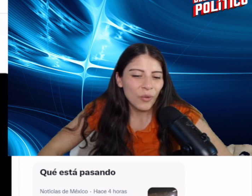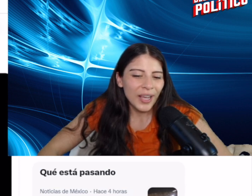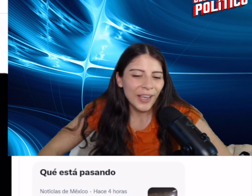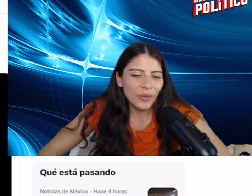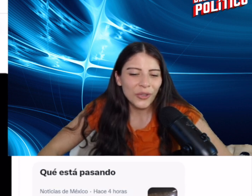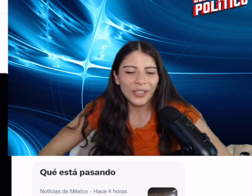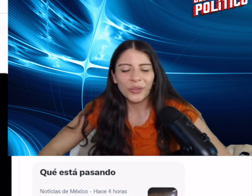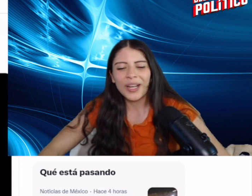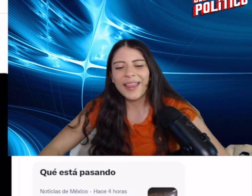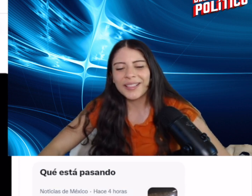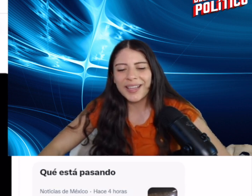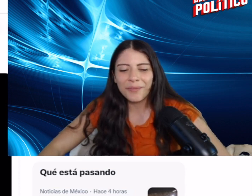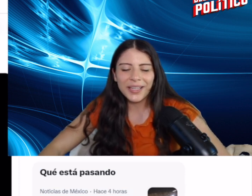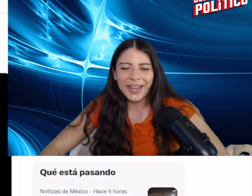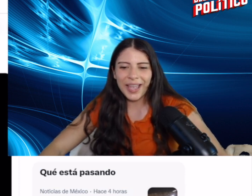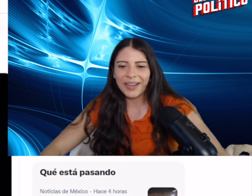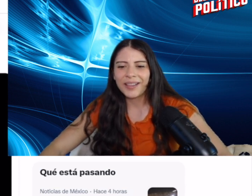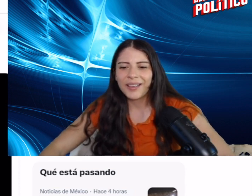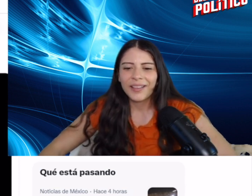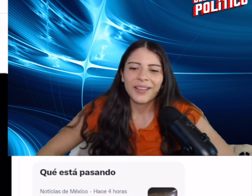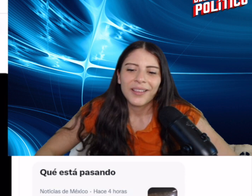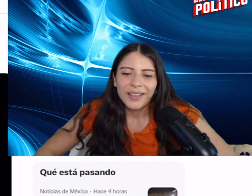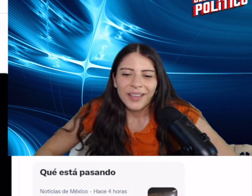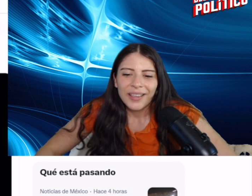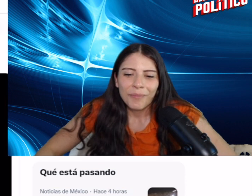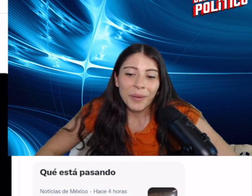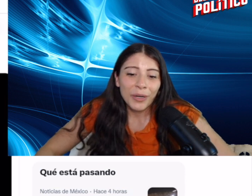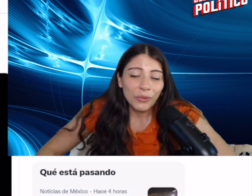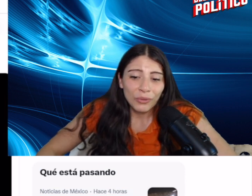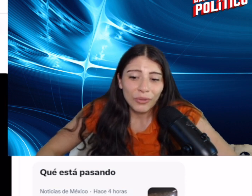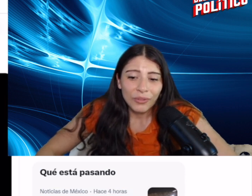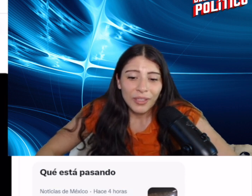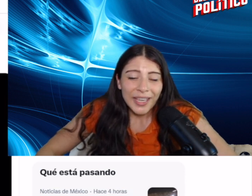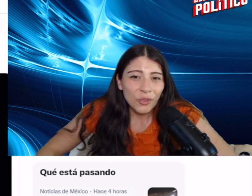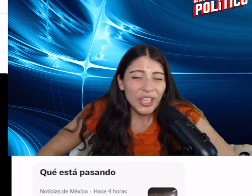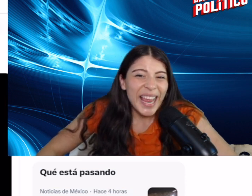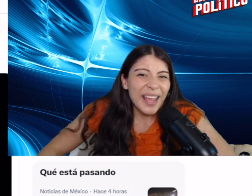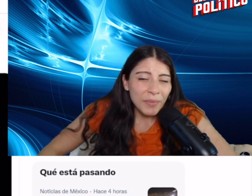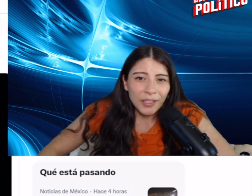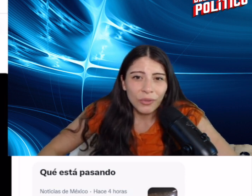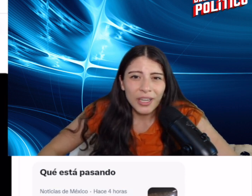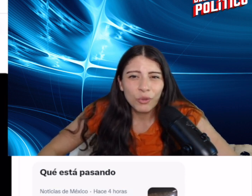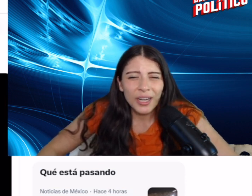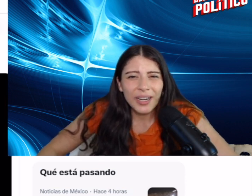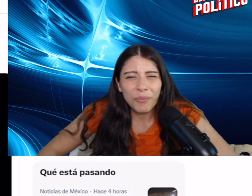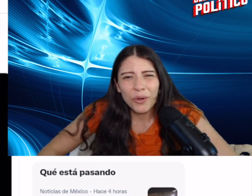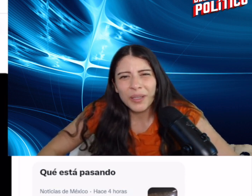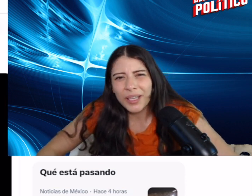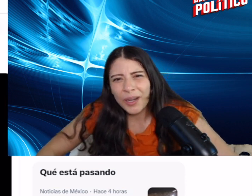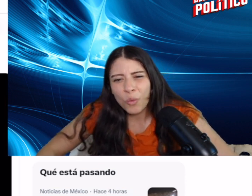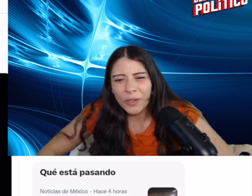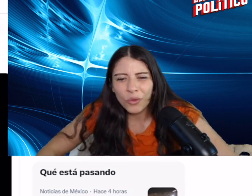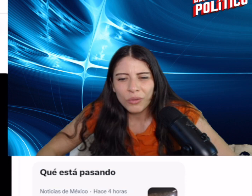se calcula que hay 1 millón de toneladas de mineral. Me pregunto, ¿estos señalamientos le gustarán al